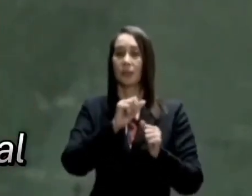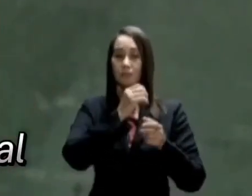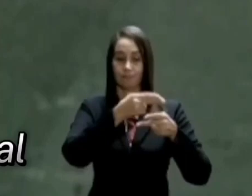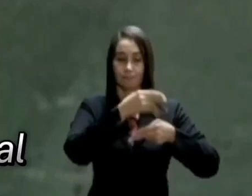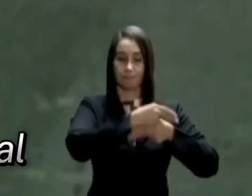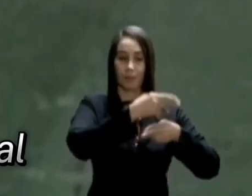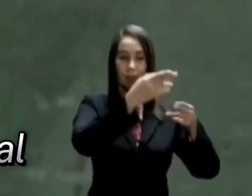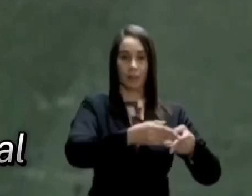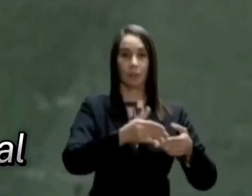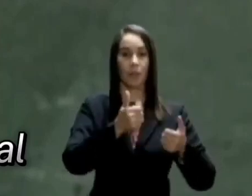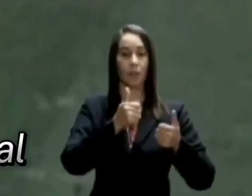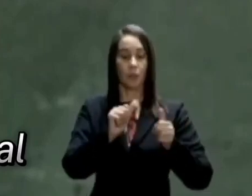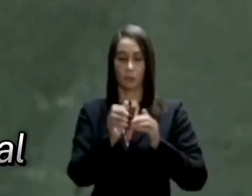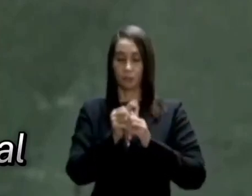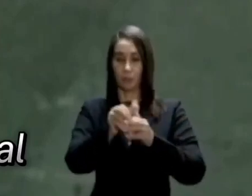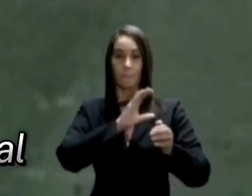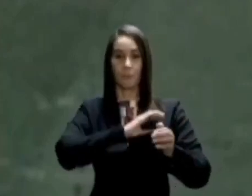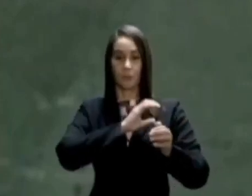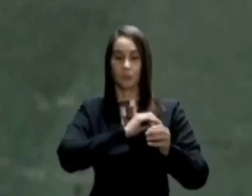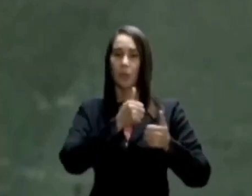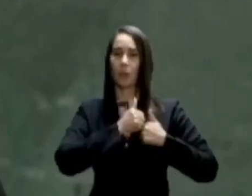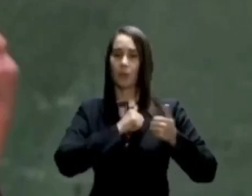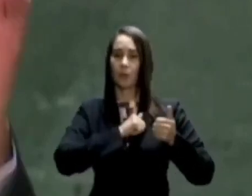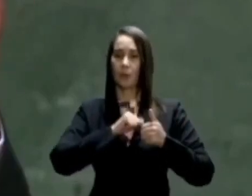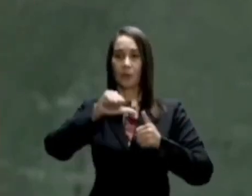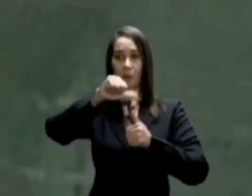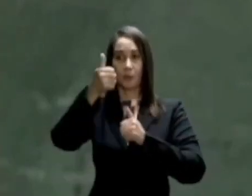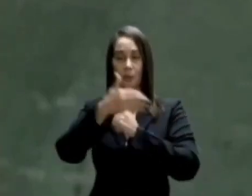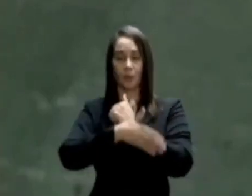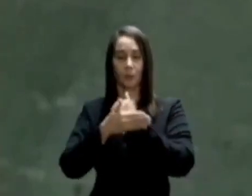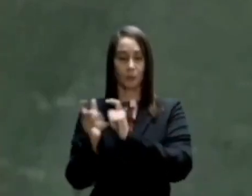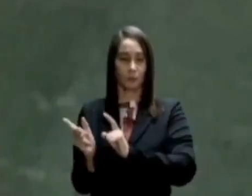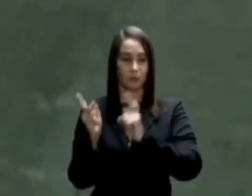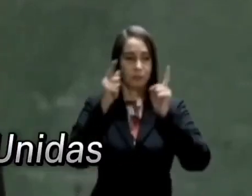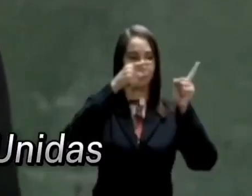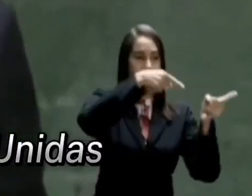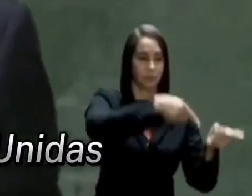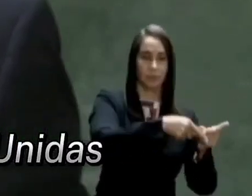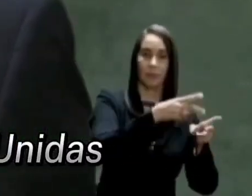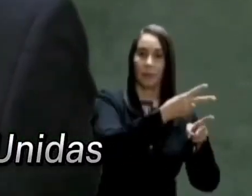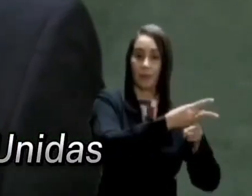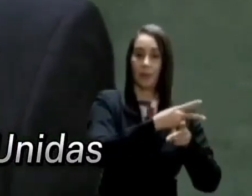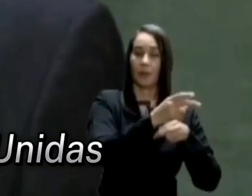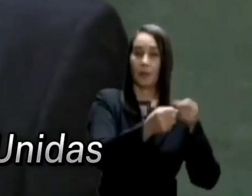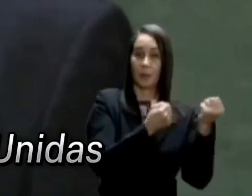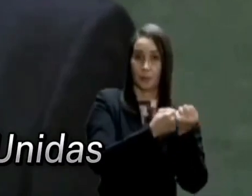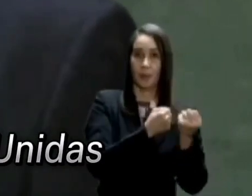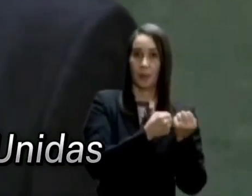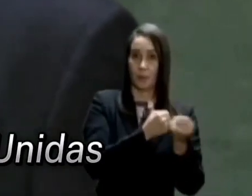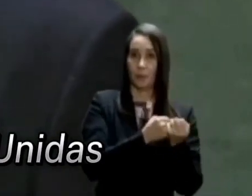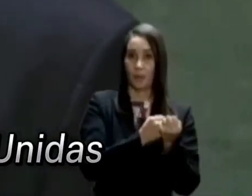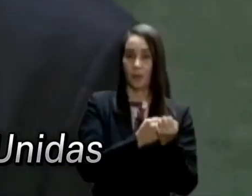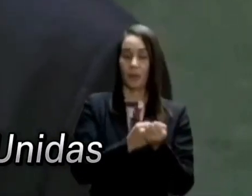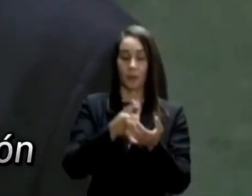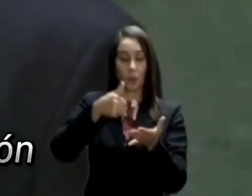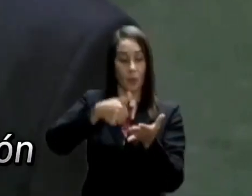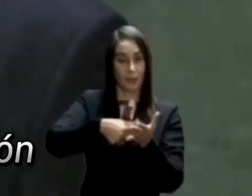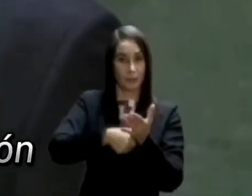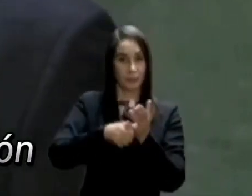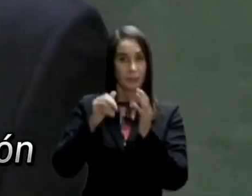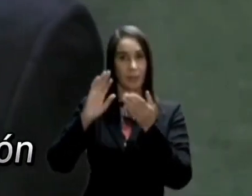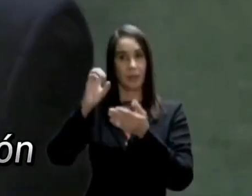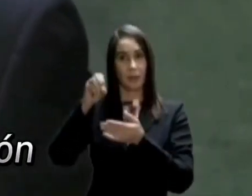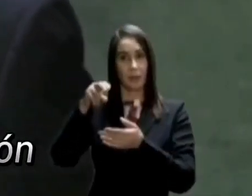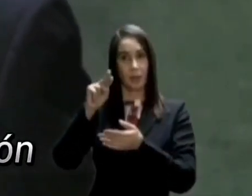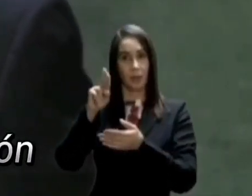enviando una fuerza multinacional es cónsu no con el espíritu y la letra de la carta de las Naciones Unidas y